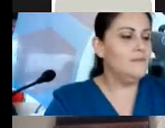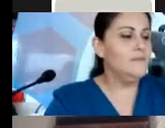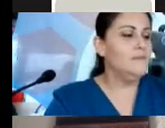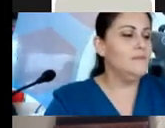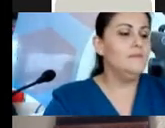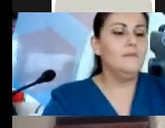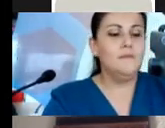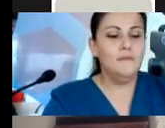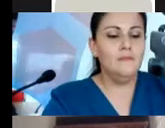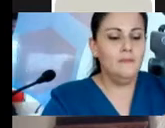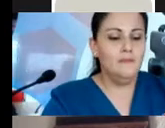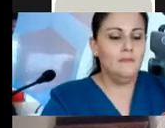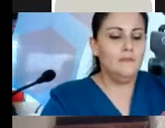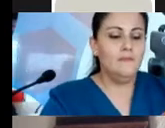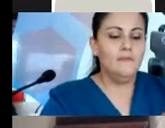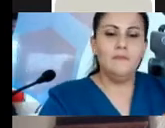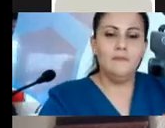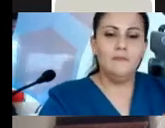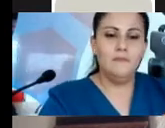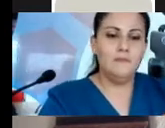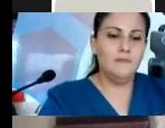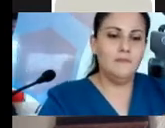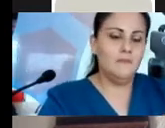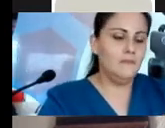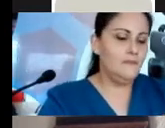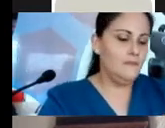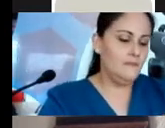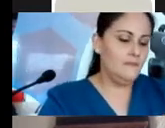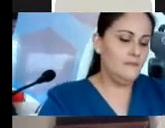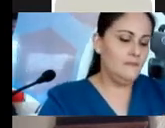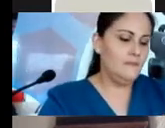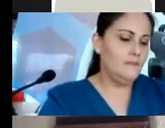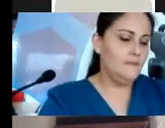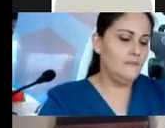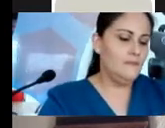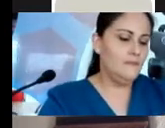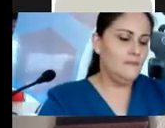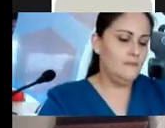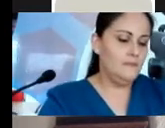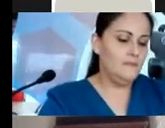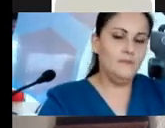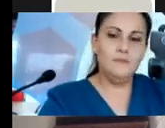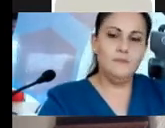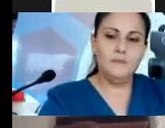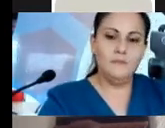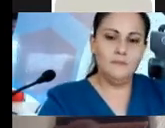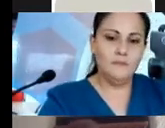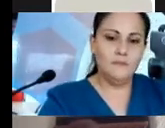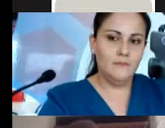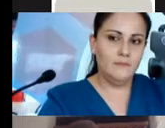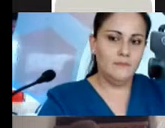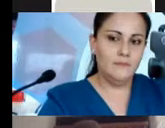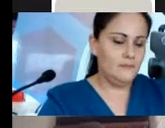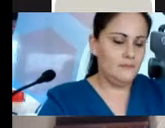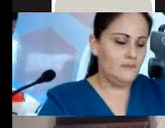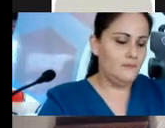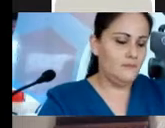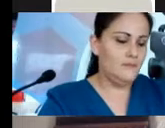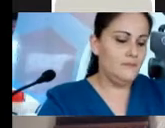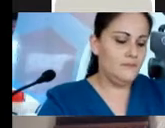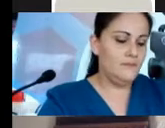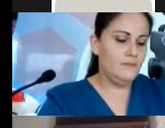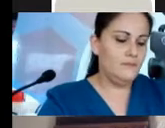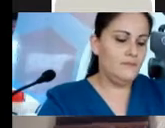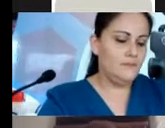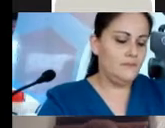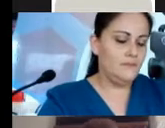zonas cerca del mar, considero también que es importante el concepto de humedad y el concepto de temperatura. Recuerden